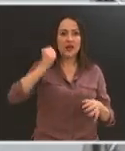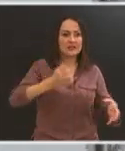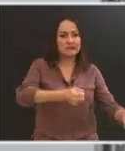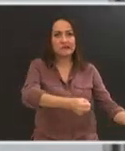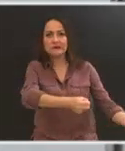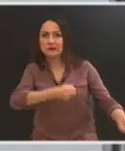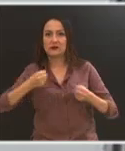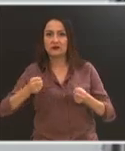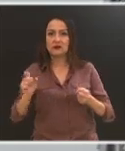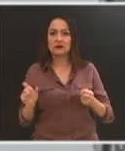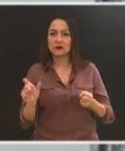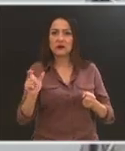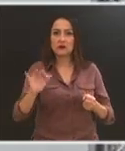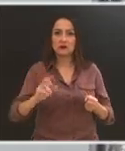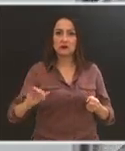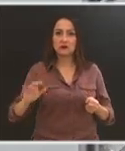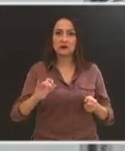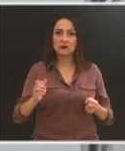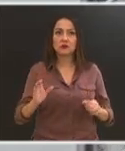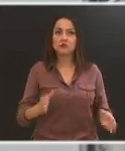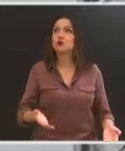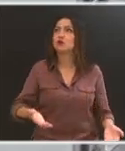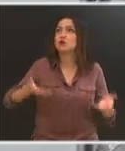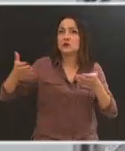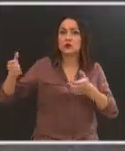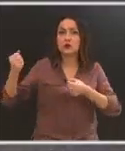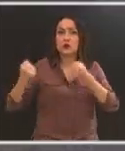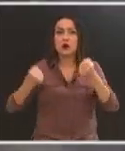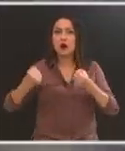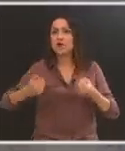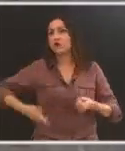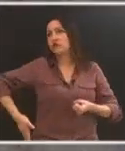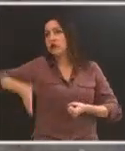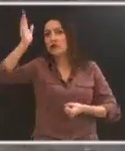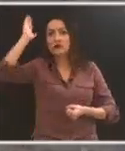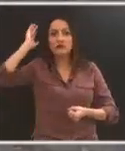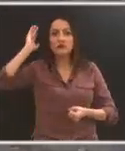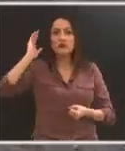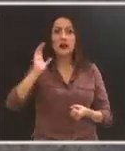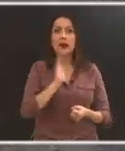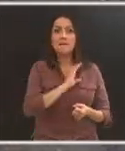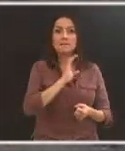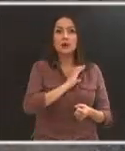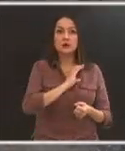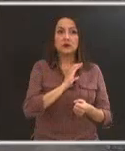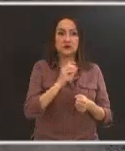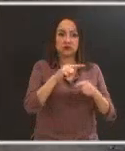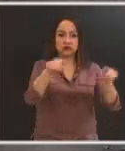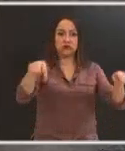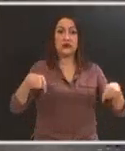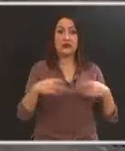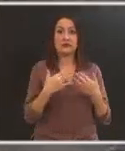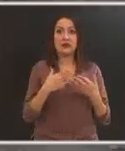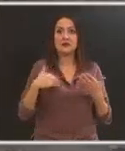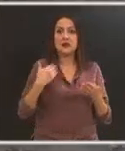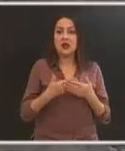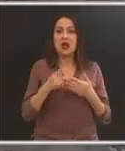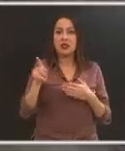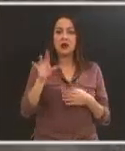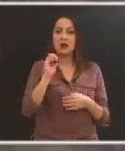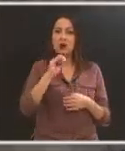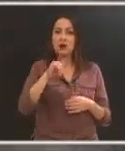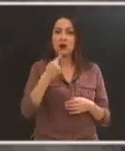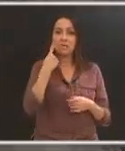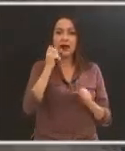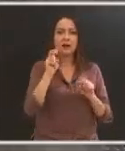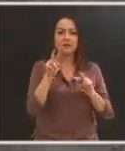el cajero, posteriormente lo subieron en un pick-up y huyeron del lugar. Fuerza Pública resguardó la escena a la espera de la llegada de los agentes del OIJ